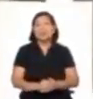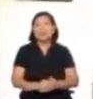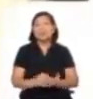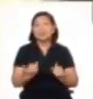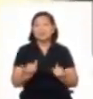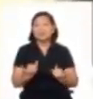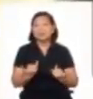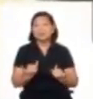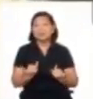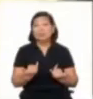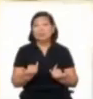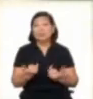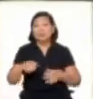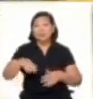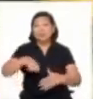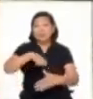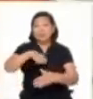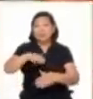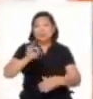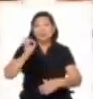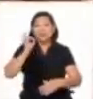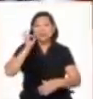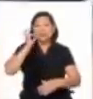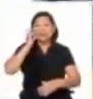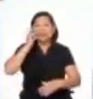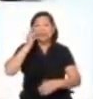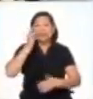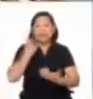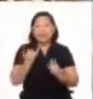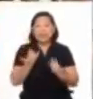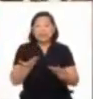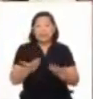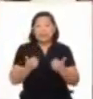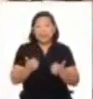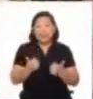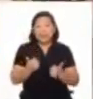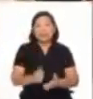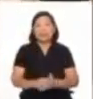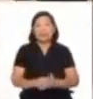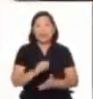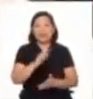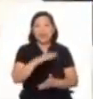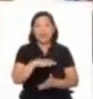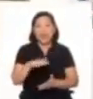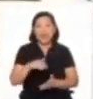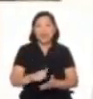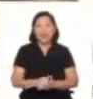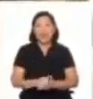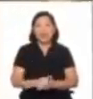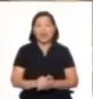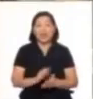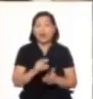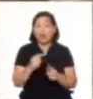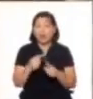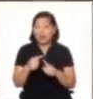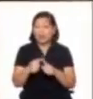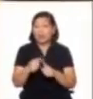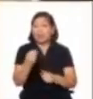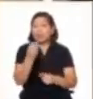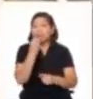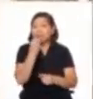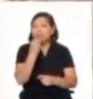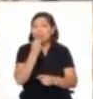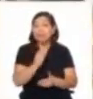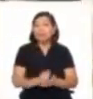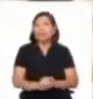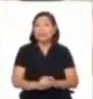aquí hay unas manos que cocinan delicioso porque tenemos que tener bien nutridos a los niños y con todo tipo de alimento.